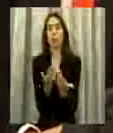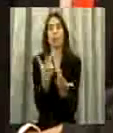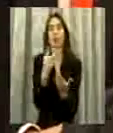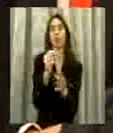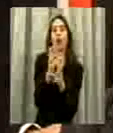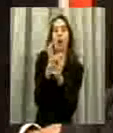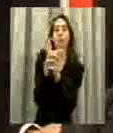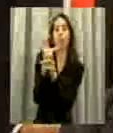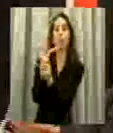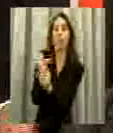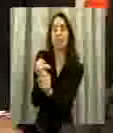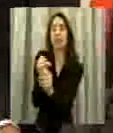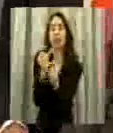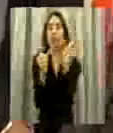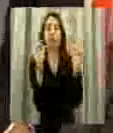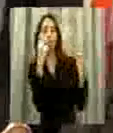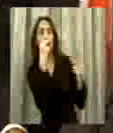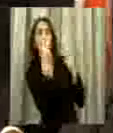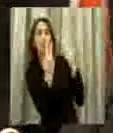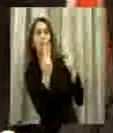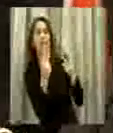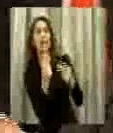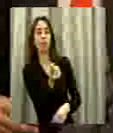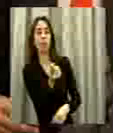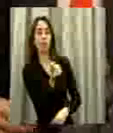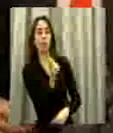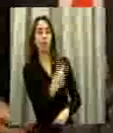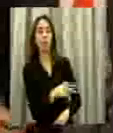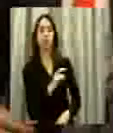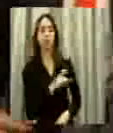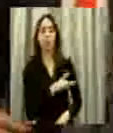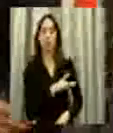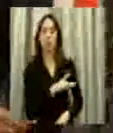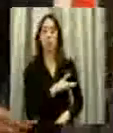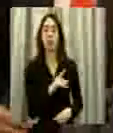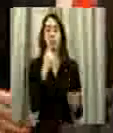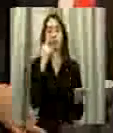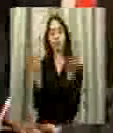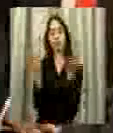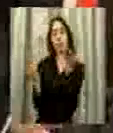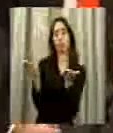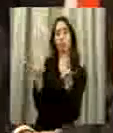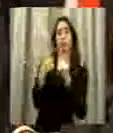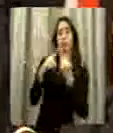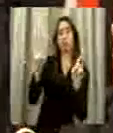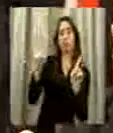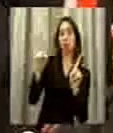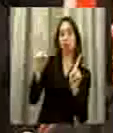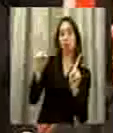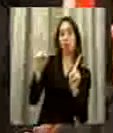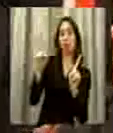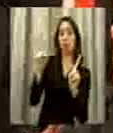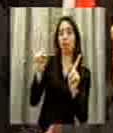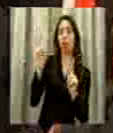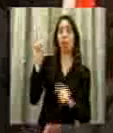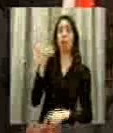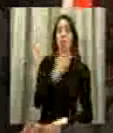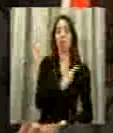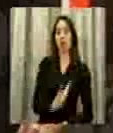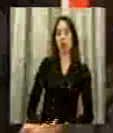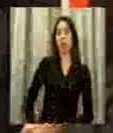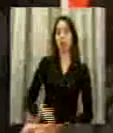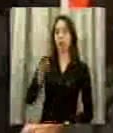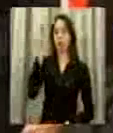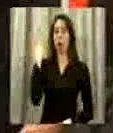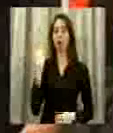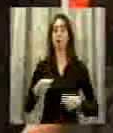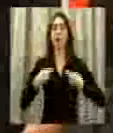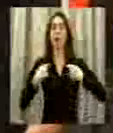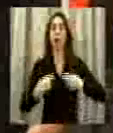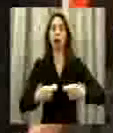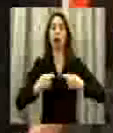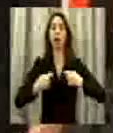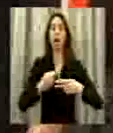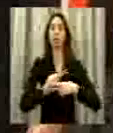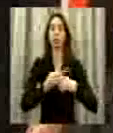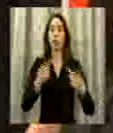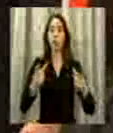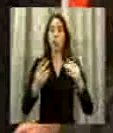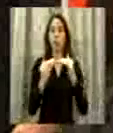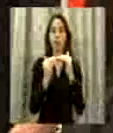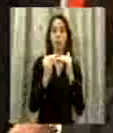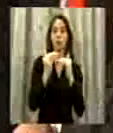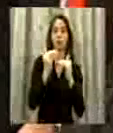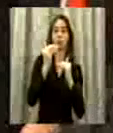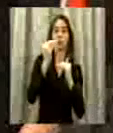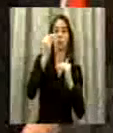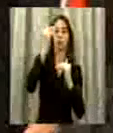presiones de apreciación en nuestra moneda. Esto contrasta con lo que ocurrió en el gobierno anterior, en que el gasto público